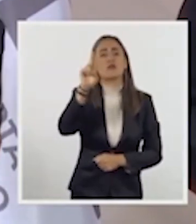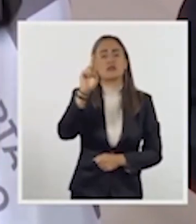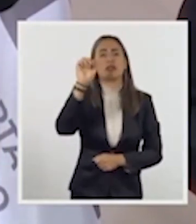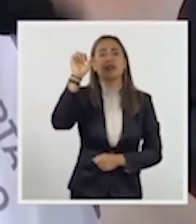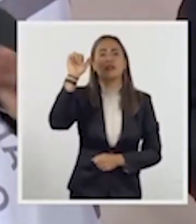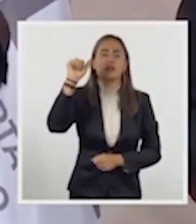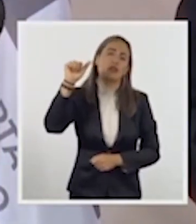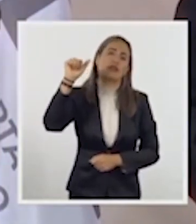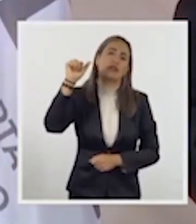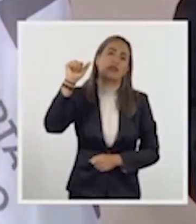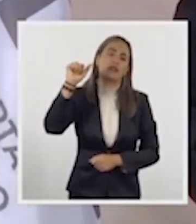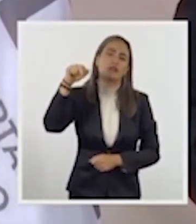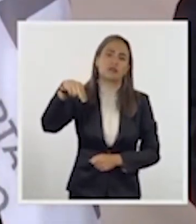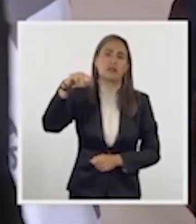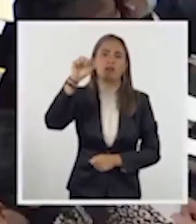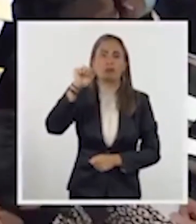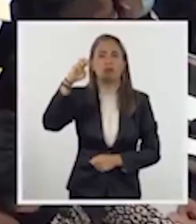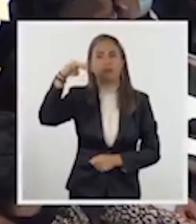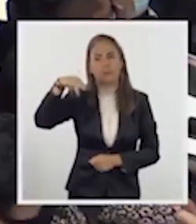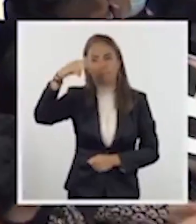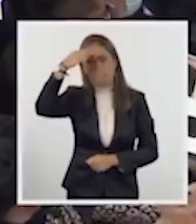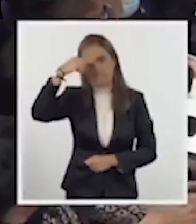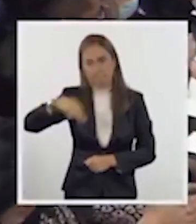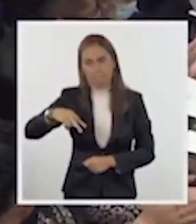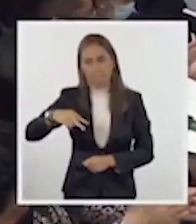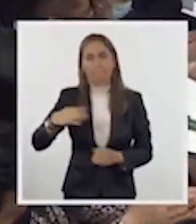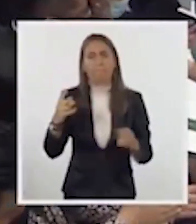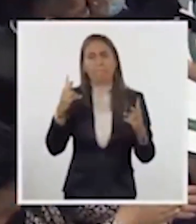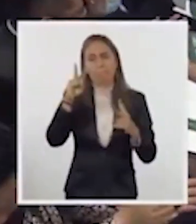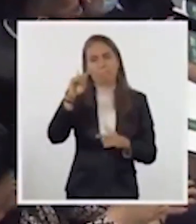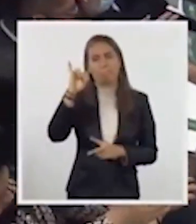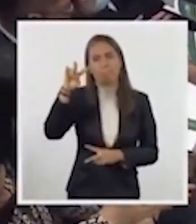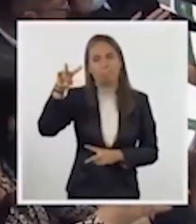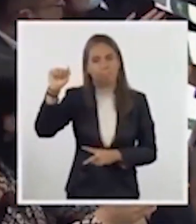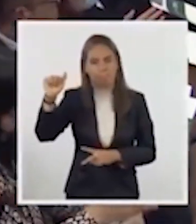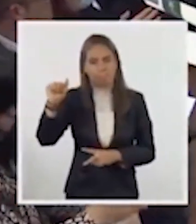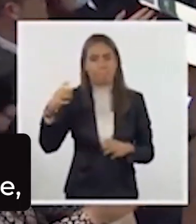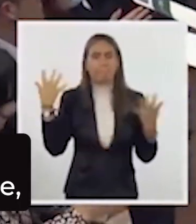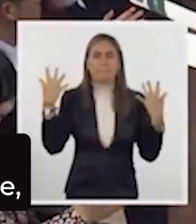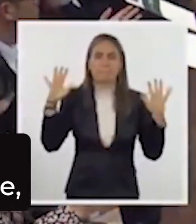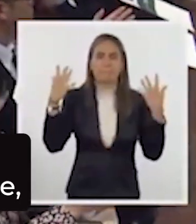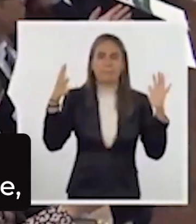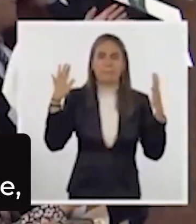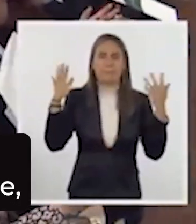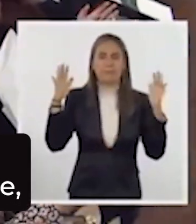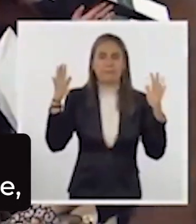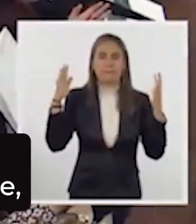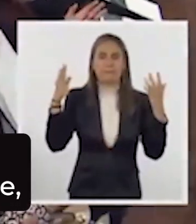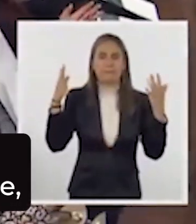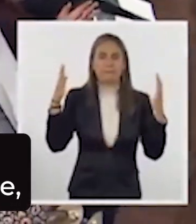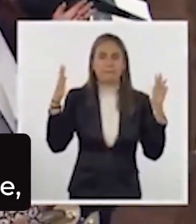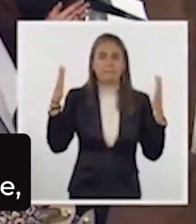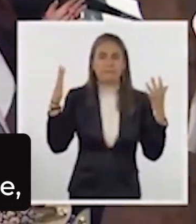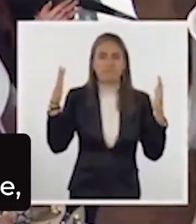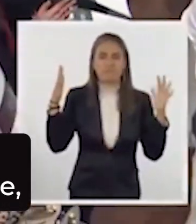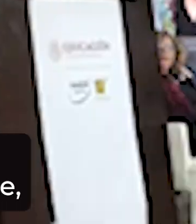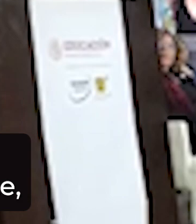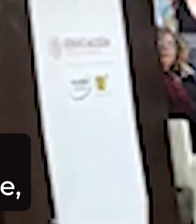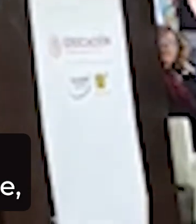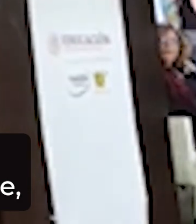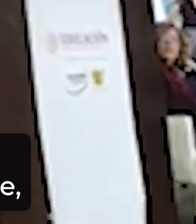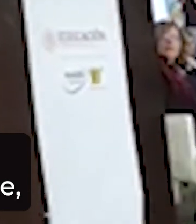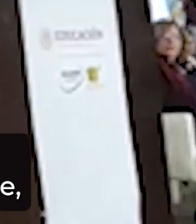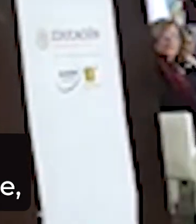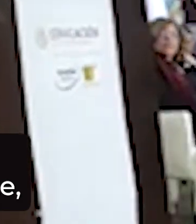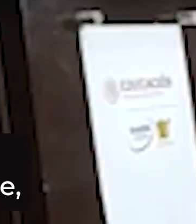mercaderes del derecho. En esta cuarta y última ceremonia, representaron a las generaciones del Programa Educativo de Derecho Wendy